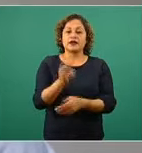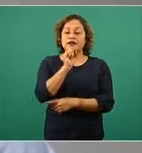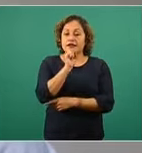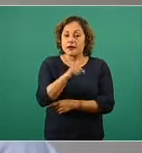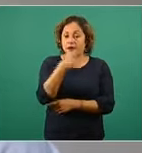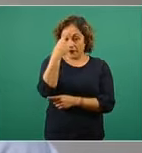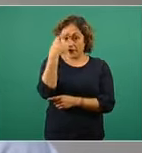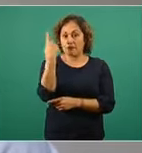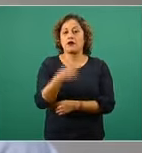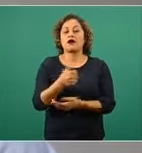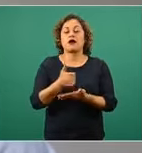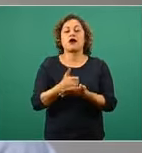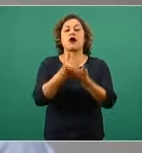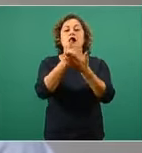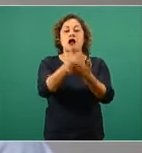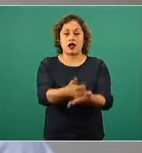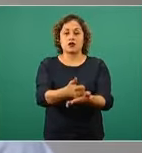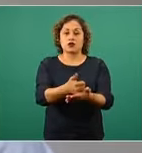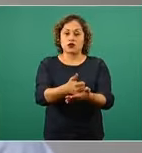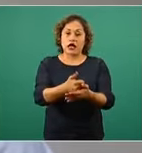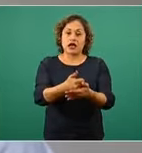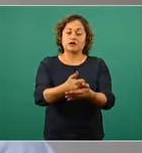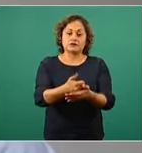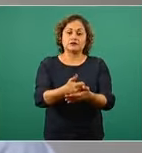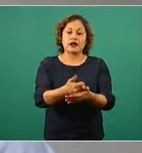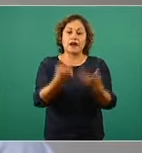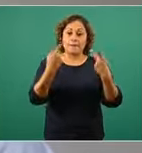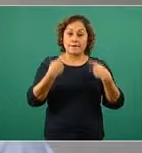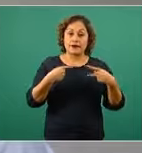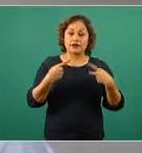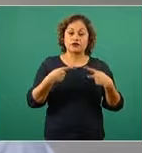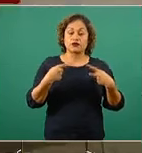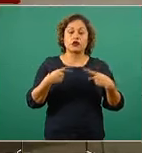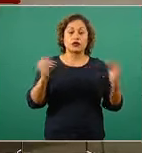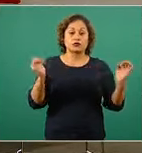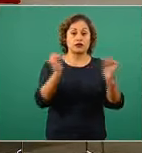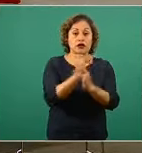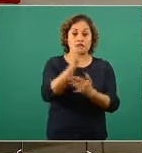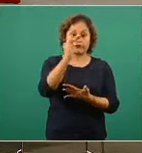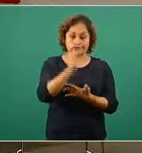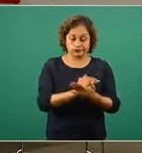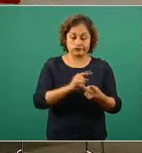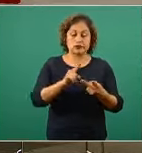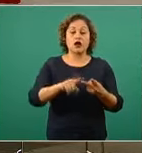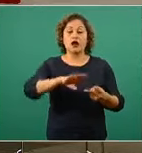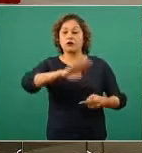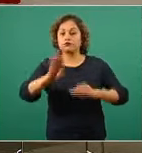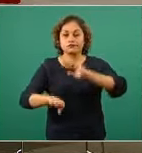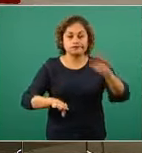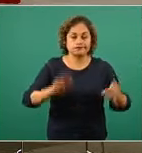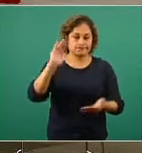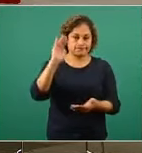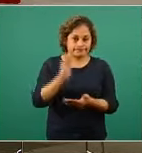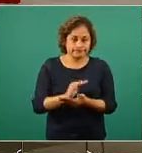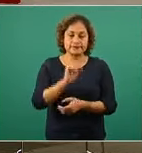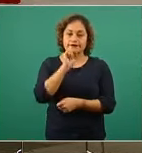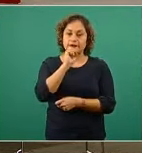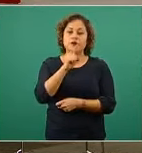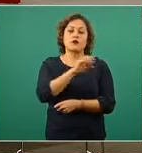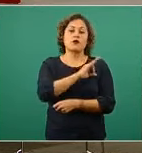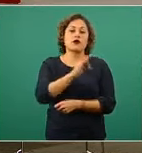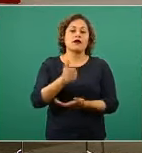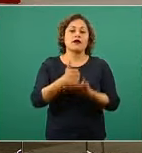mortalidad, letalidad y también de seguro la morbilidad pueda disminuir de manera sistemática y